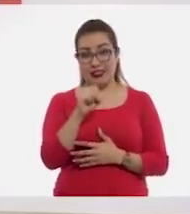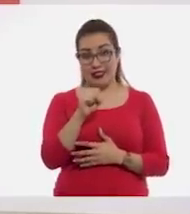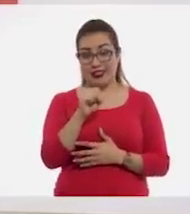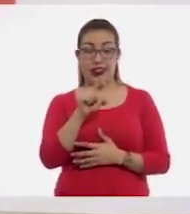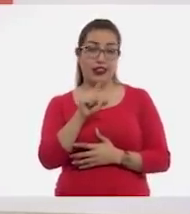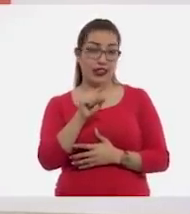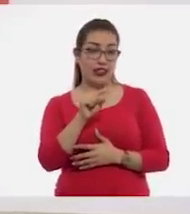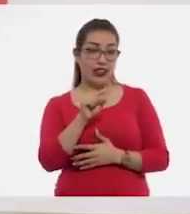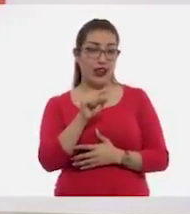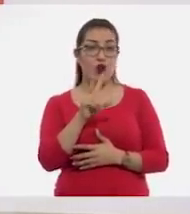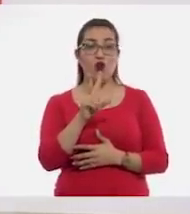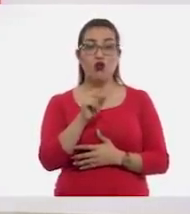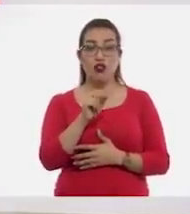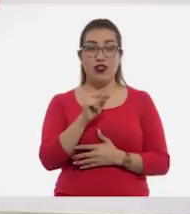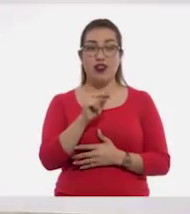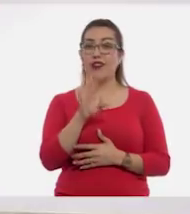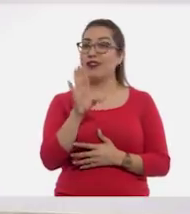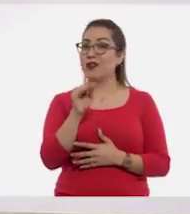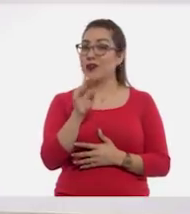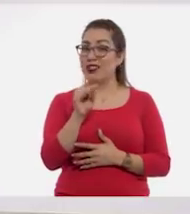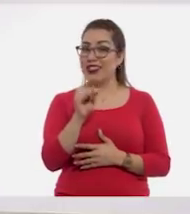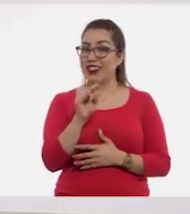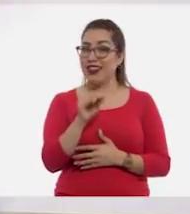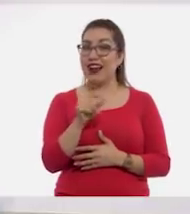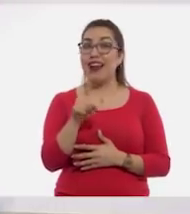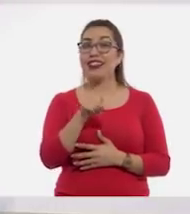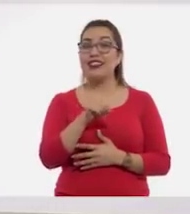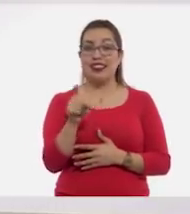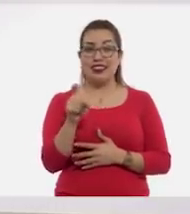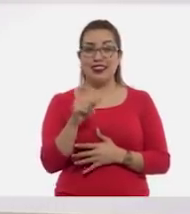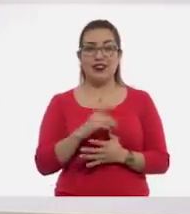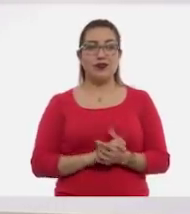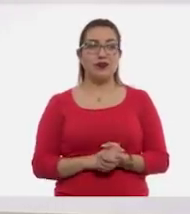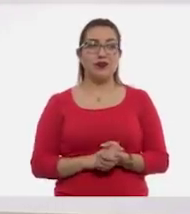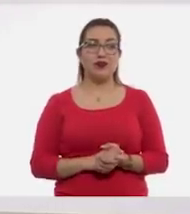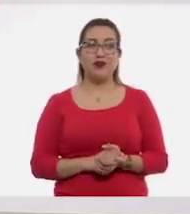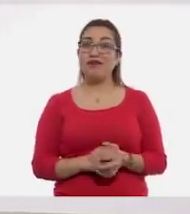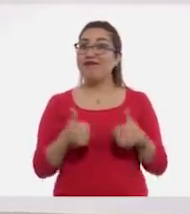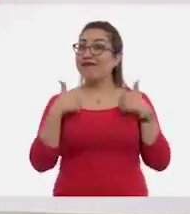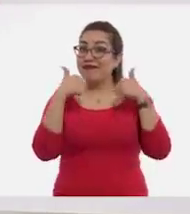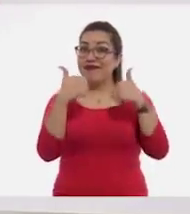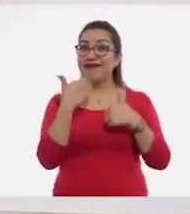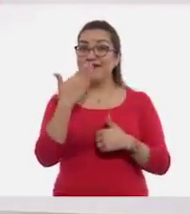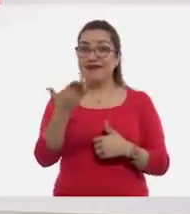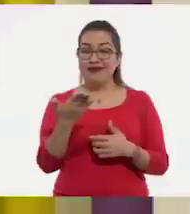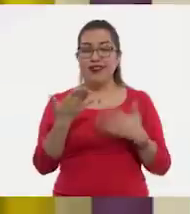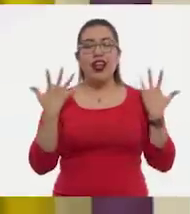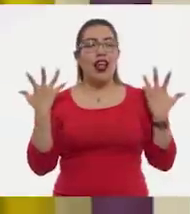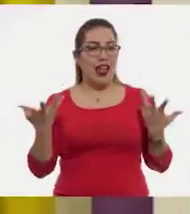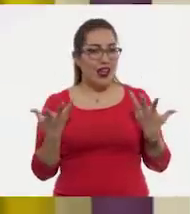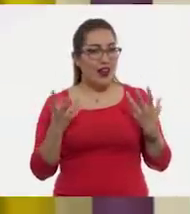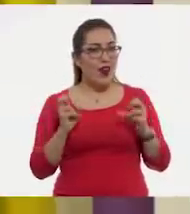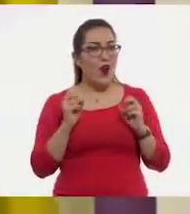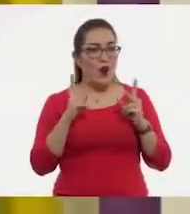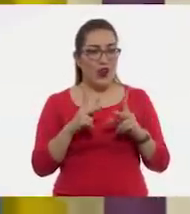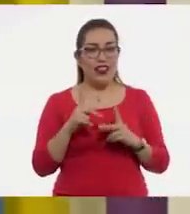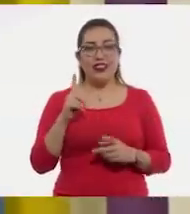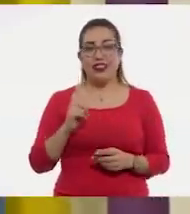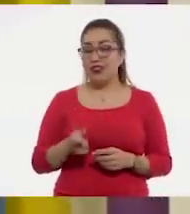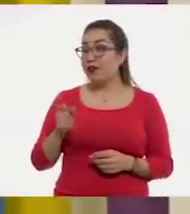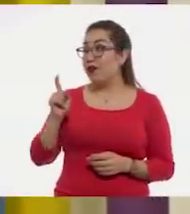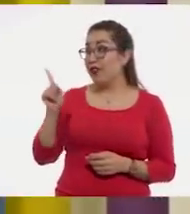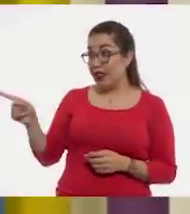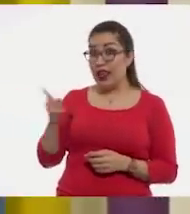60, 70, 80, 90 y 100. Muy bien. Entonces quiere decir, Oscar, que con